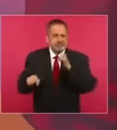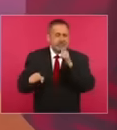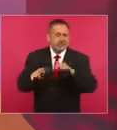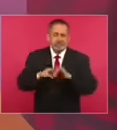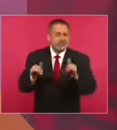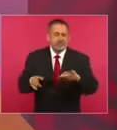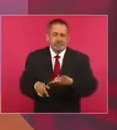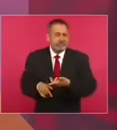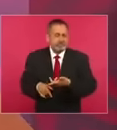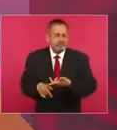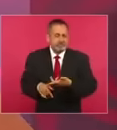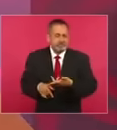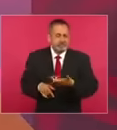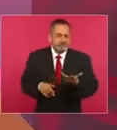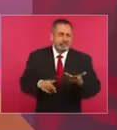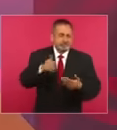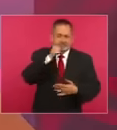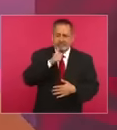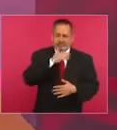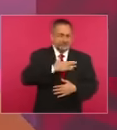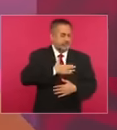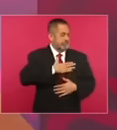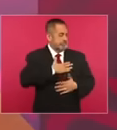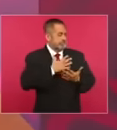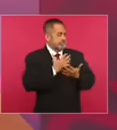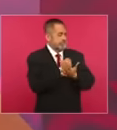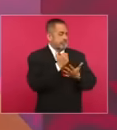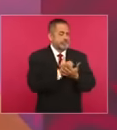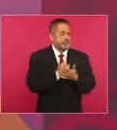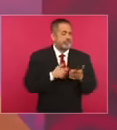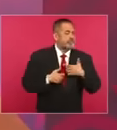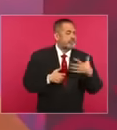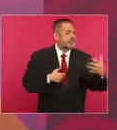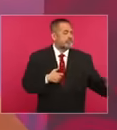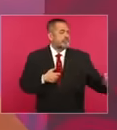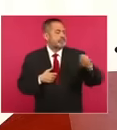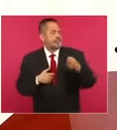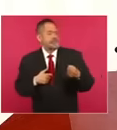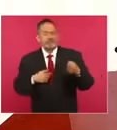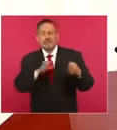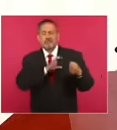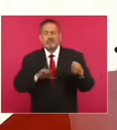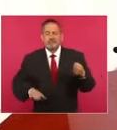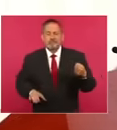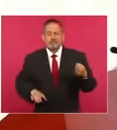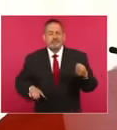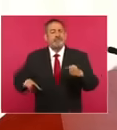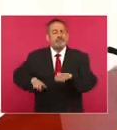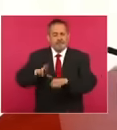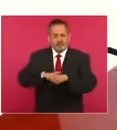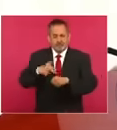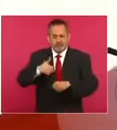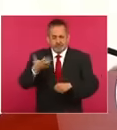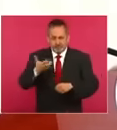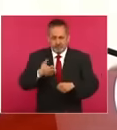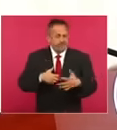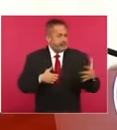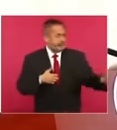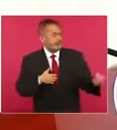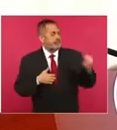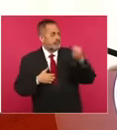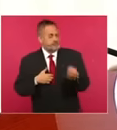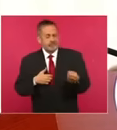iba a ganar la oposición, iba a ganar el candidato del gobernador, el candidato del gobierno.